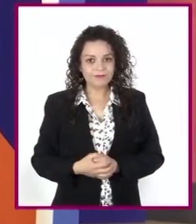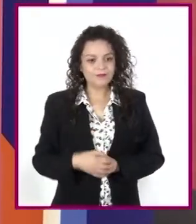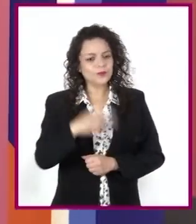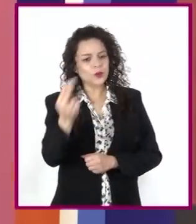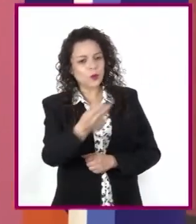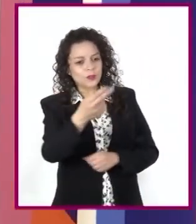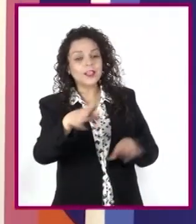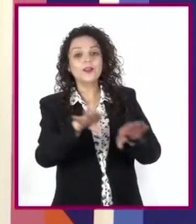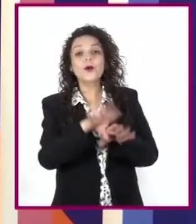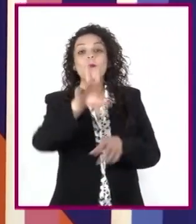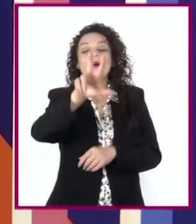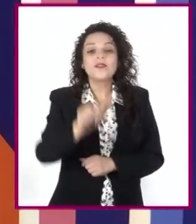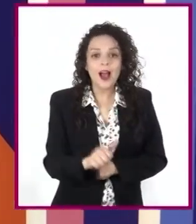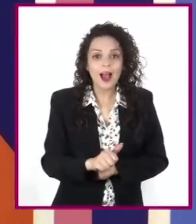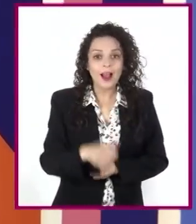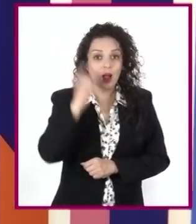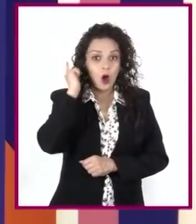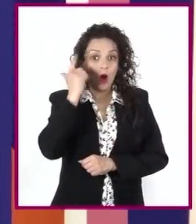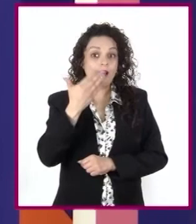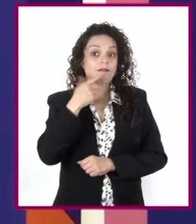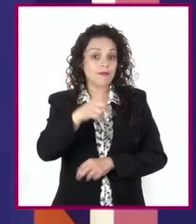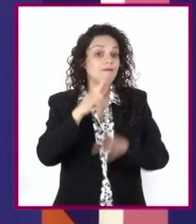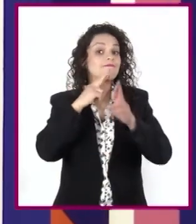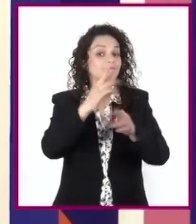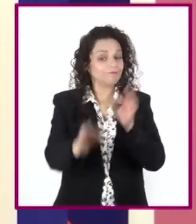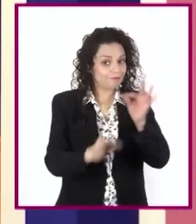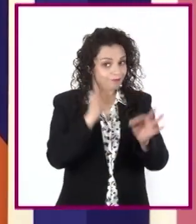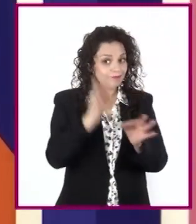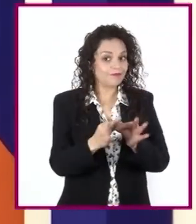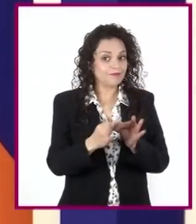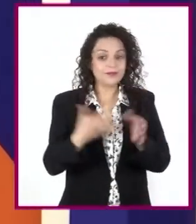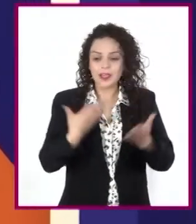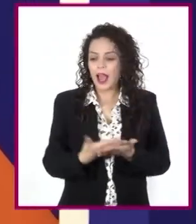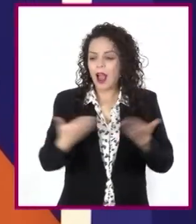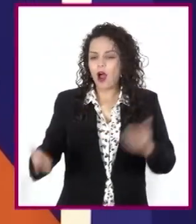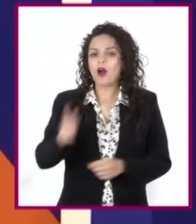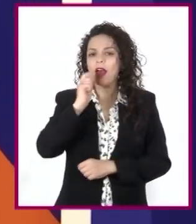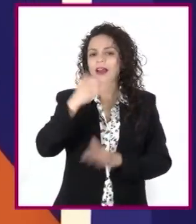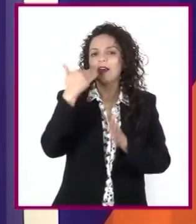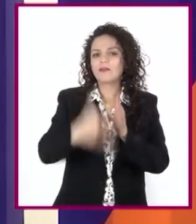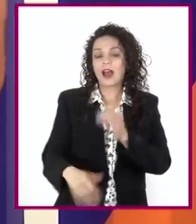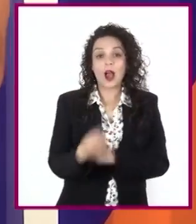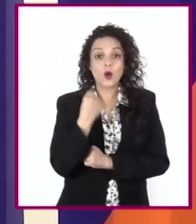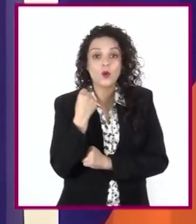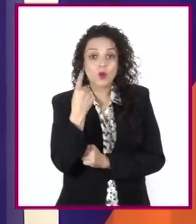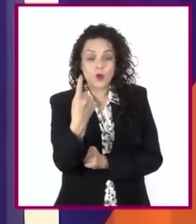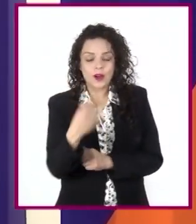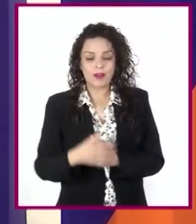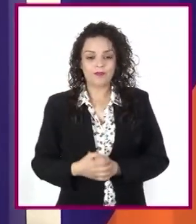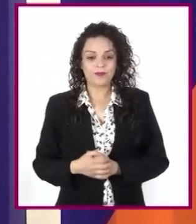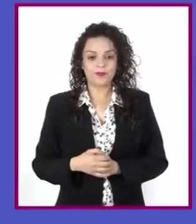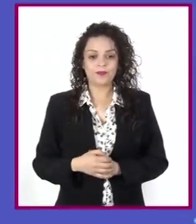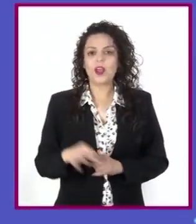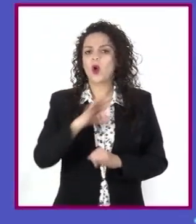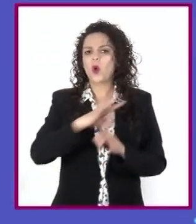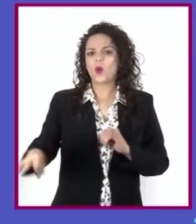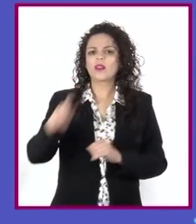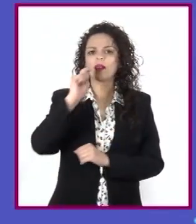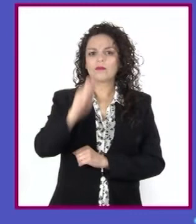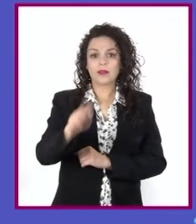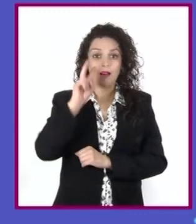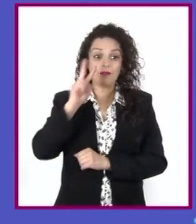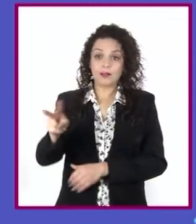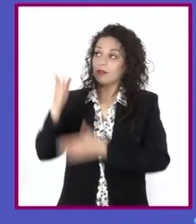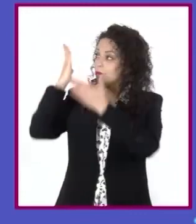casa? Espero que hayan contestado correctamente. Ahora solo nos falta una. La última es